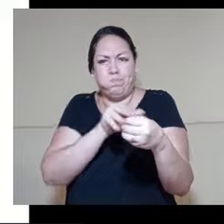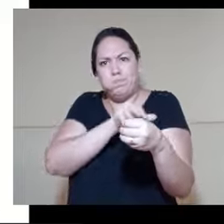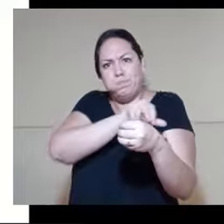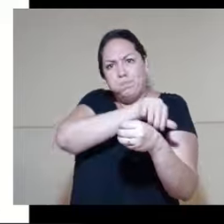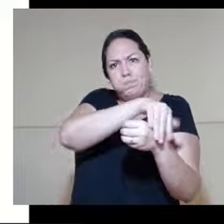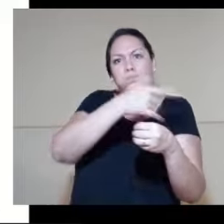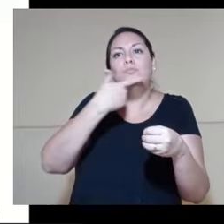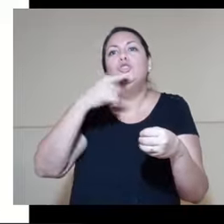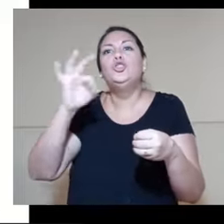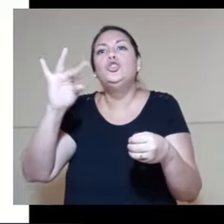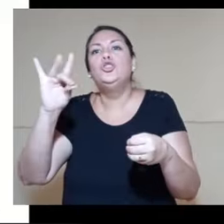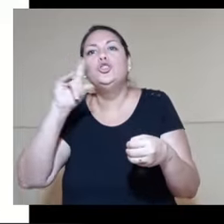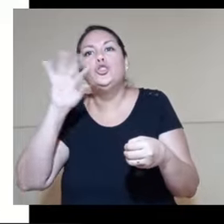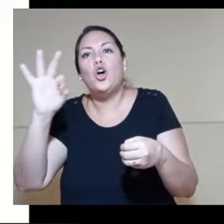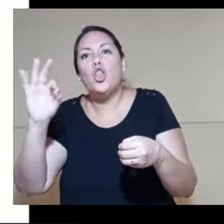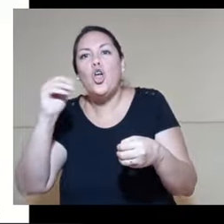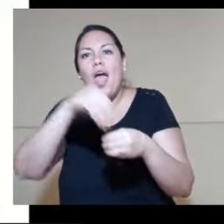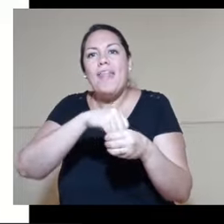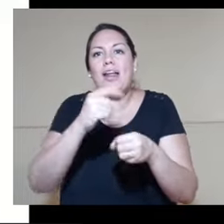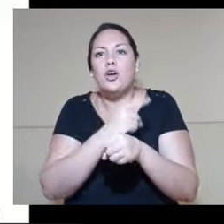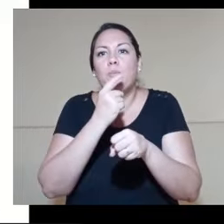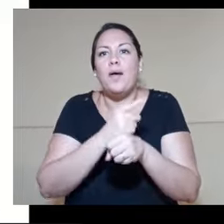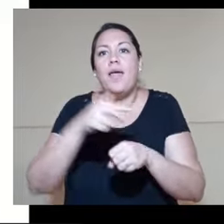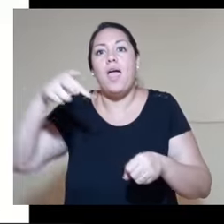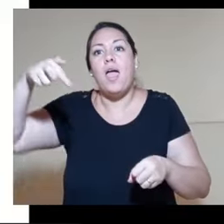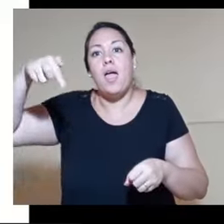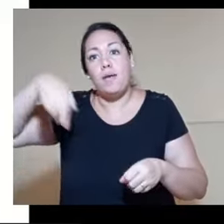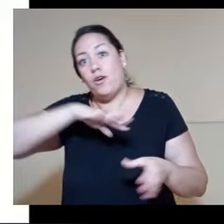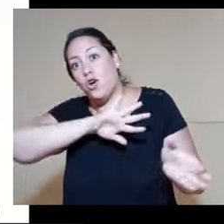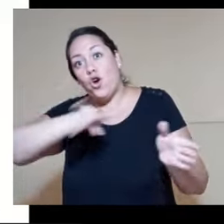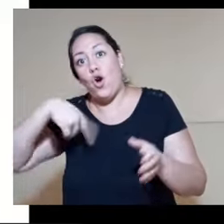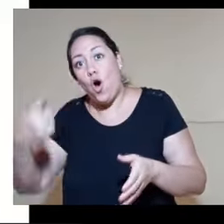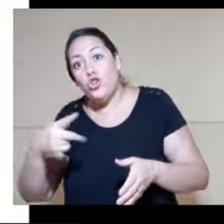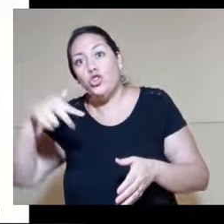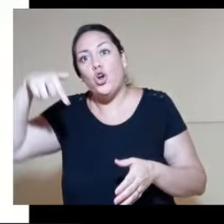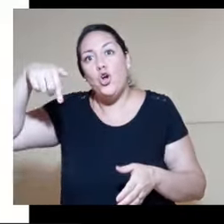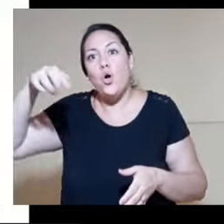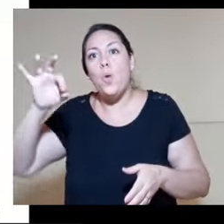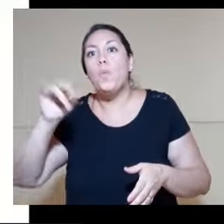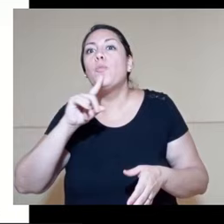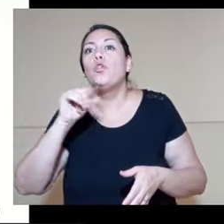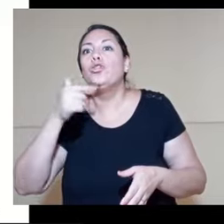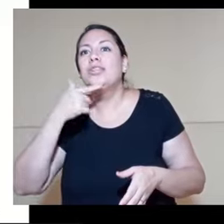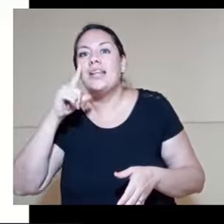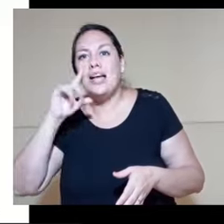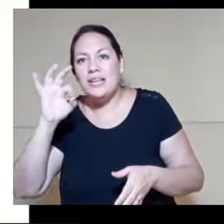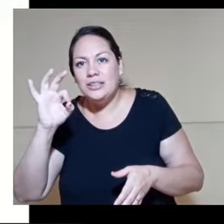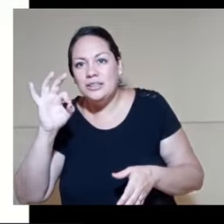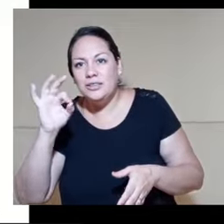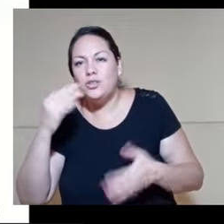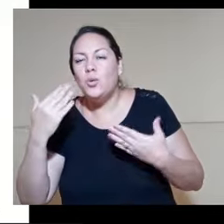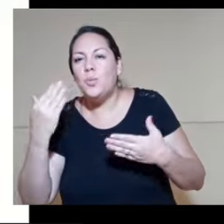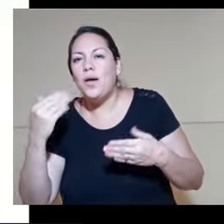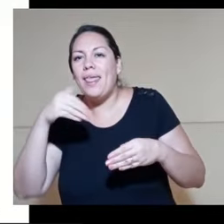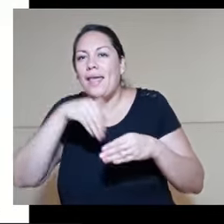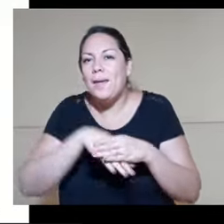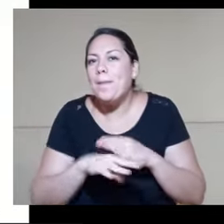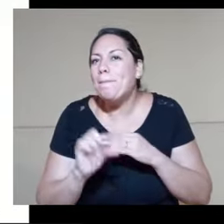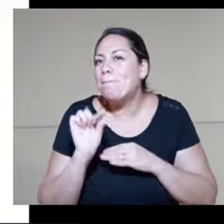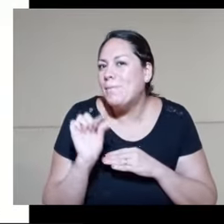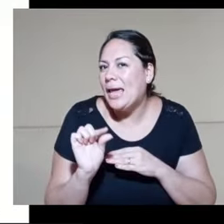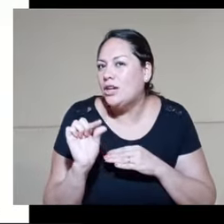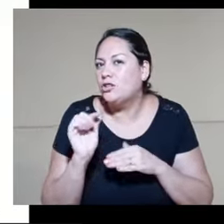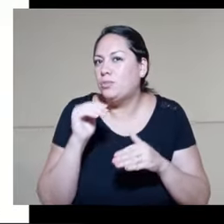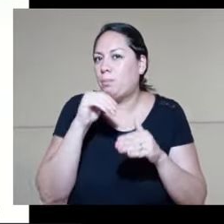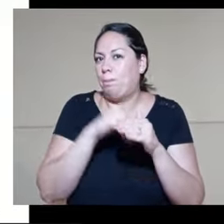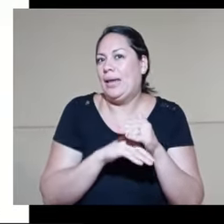entrar, porque los canales están cerrados, no dejan entrar el sodio. En cambio, el potasio puede pasar un poco más libremente, ¿sí?